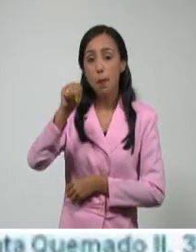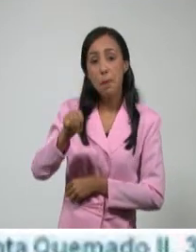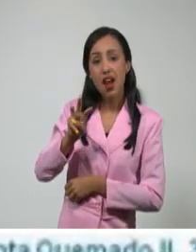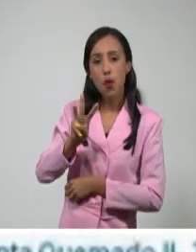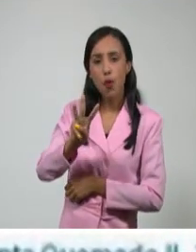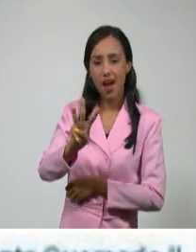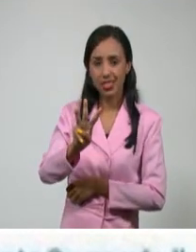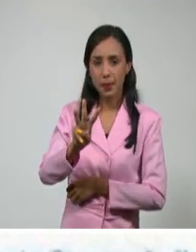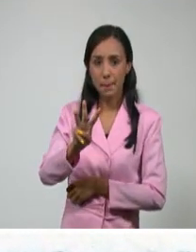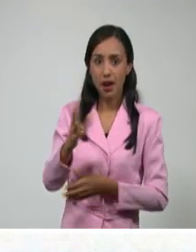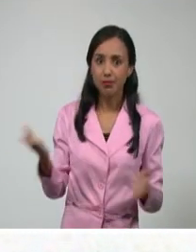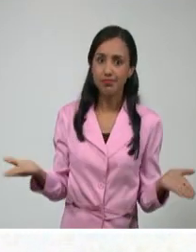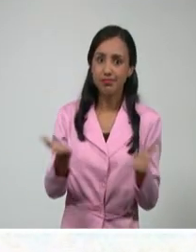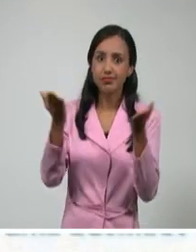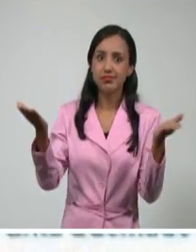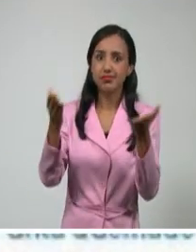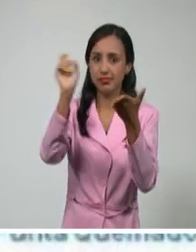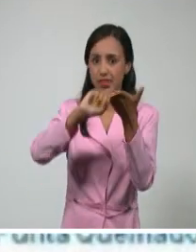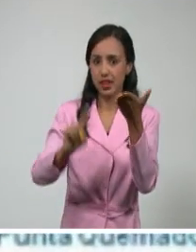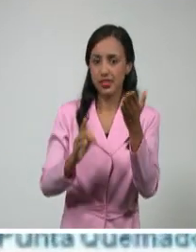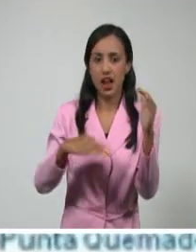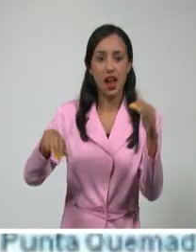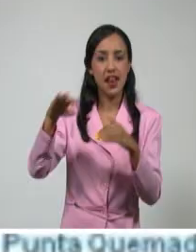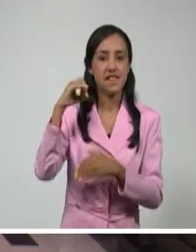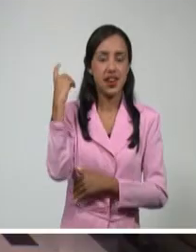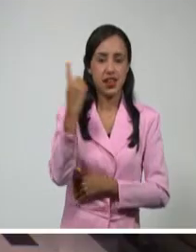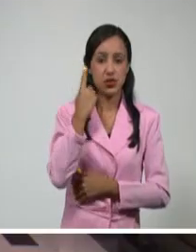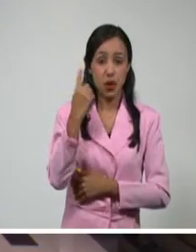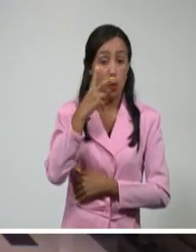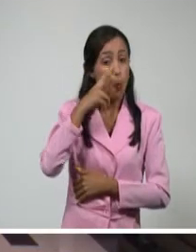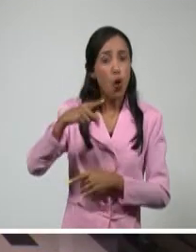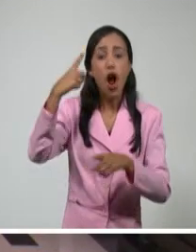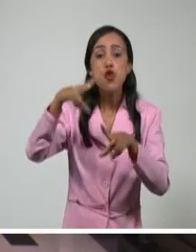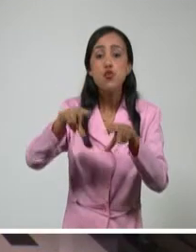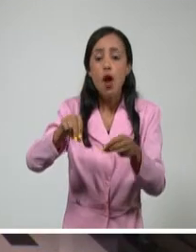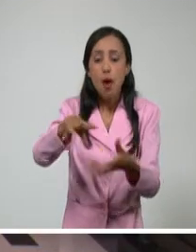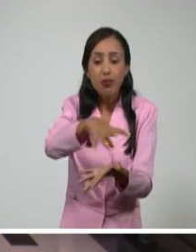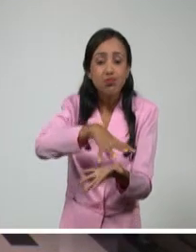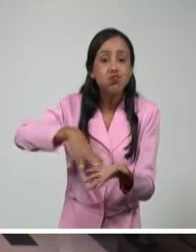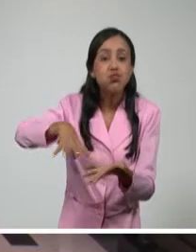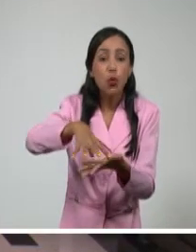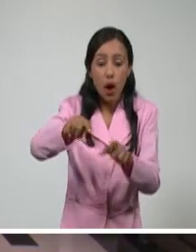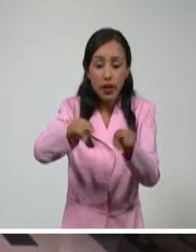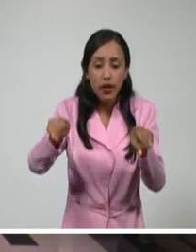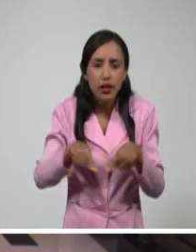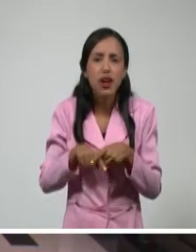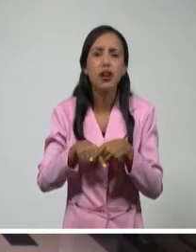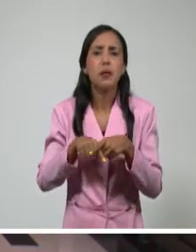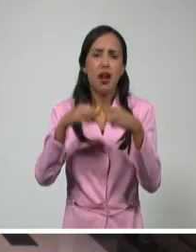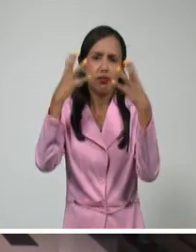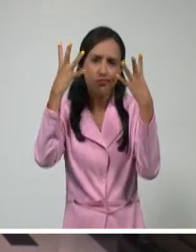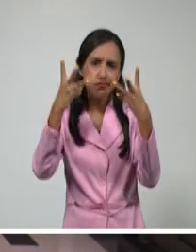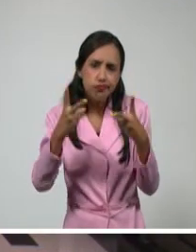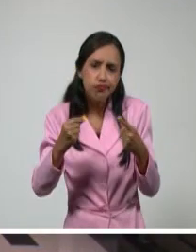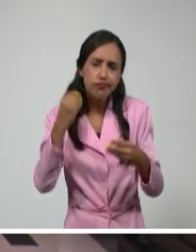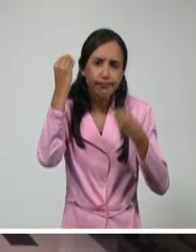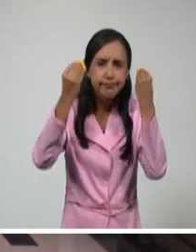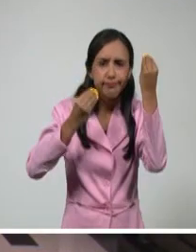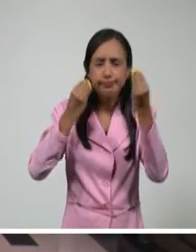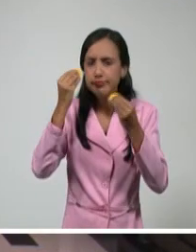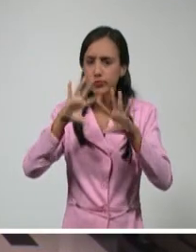la búsqueda de nuevas áreas constituyen mediciones constituyen otros modelos matemáticos excederá que se